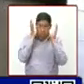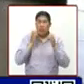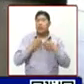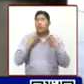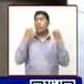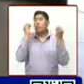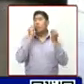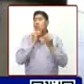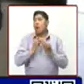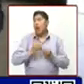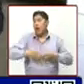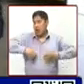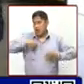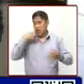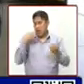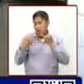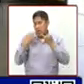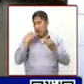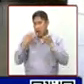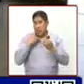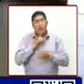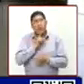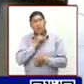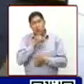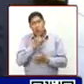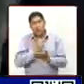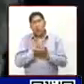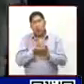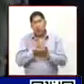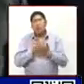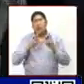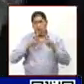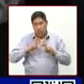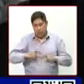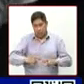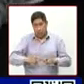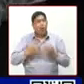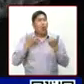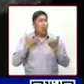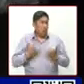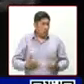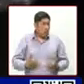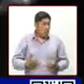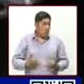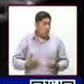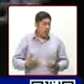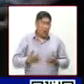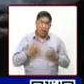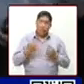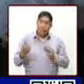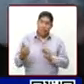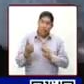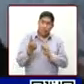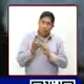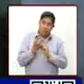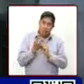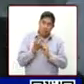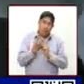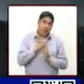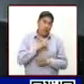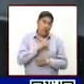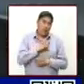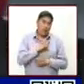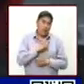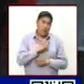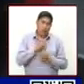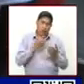brindado mayor información que seguramente va a ayudar a las investigaciones. Esta jornada fue visitado por la FELCB,